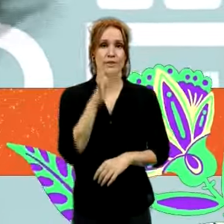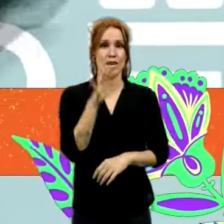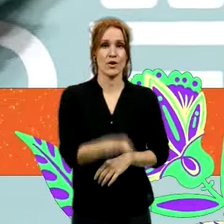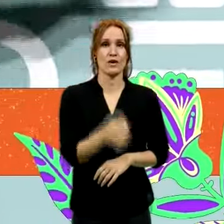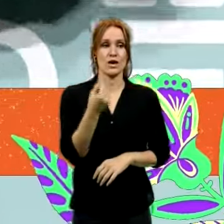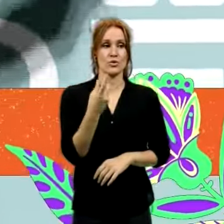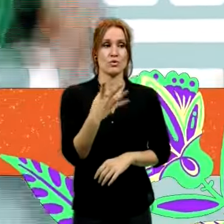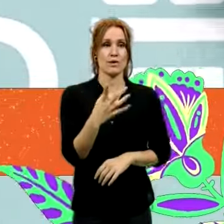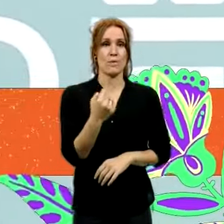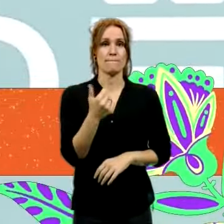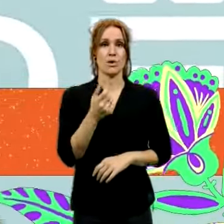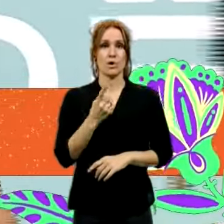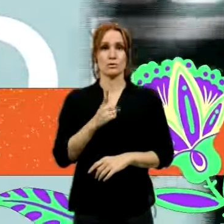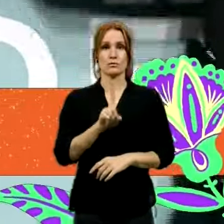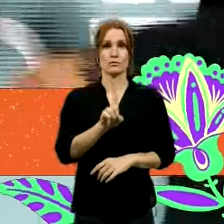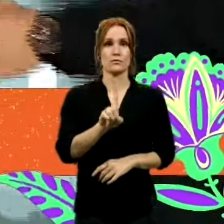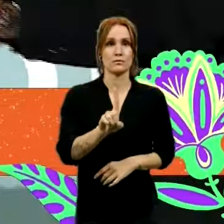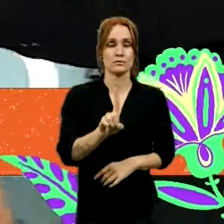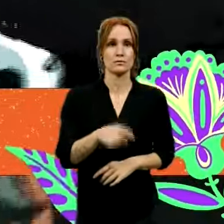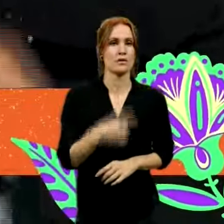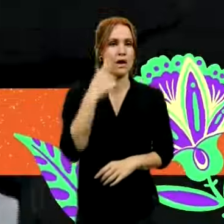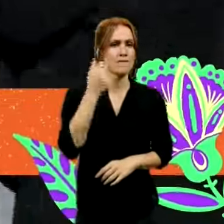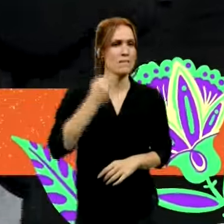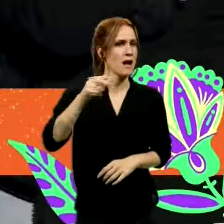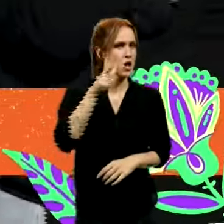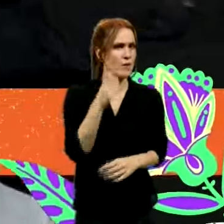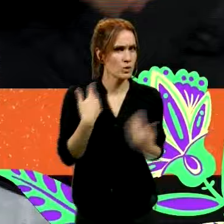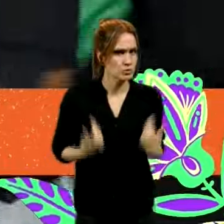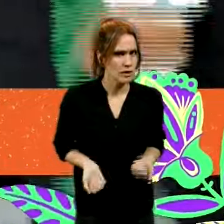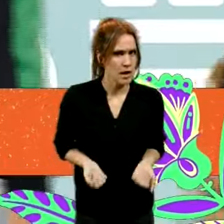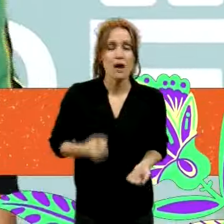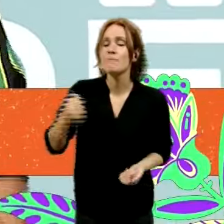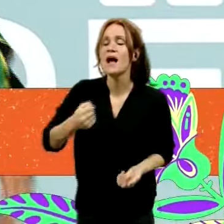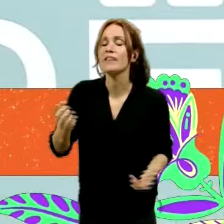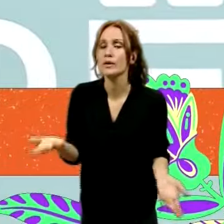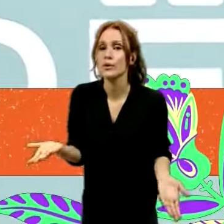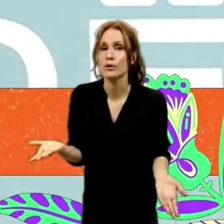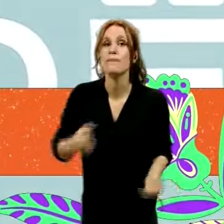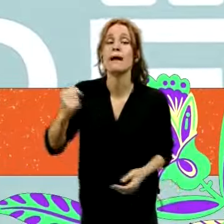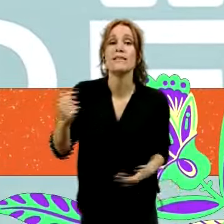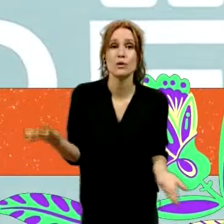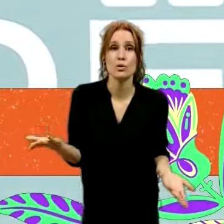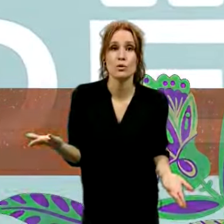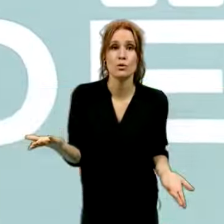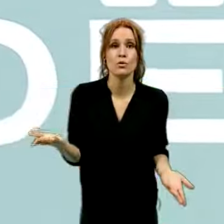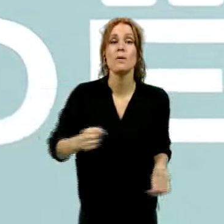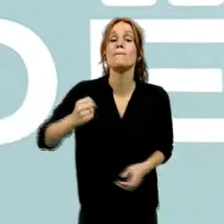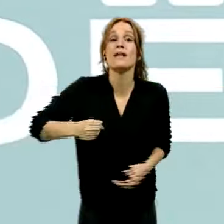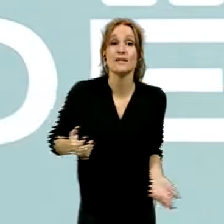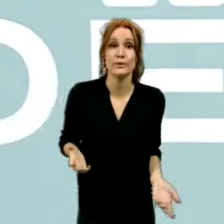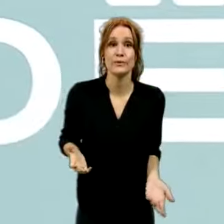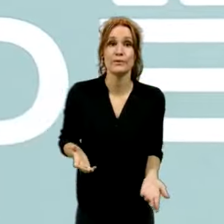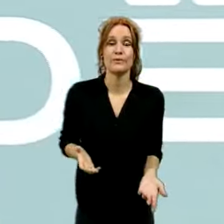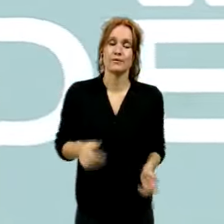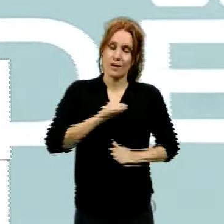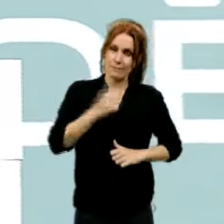te haces un poquito hacia adelante. A ver si Majadero me escucha. ¿Majadero? ¿Majadero? ¿Majadero?